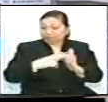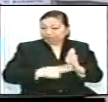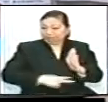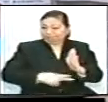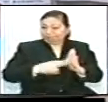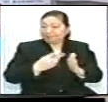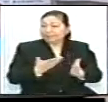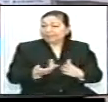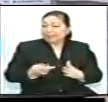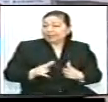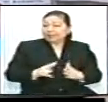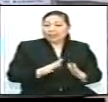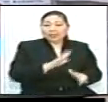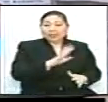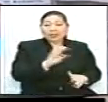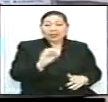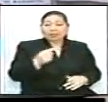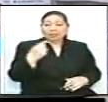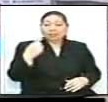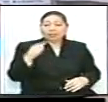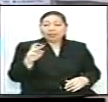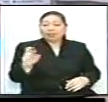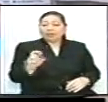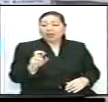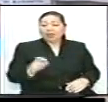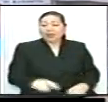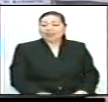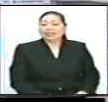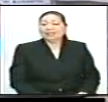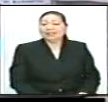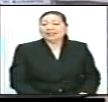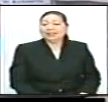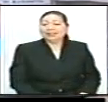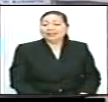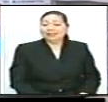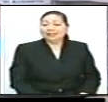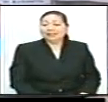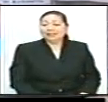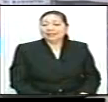señores, ha superado los 500.000 millones de dólares.